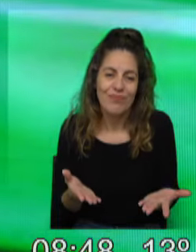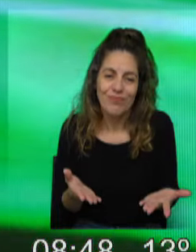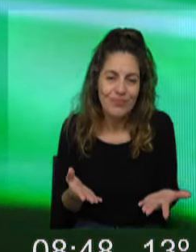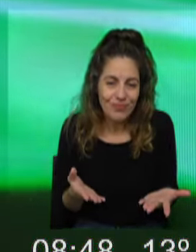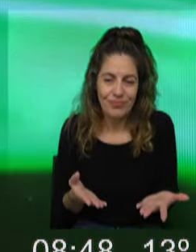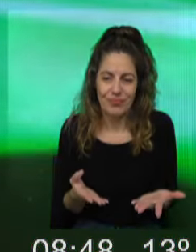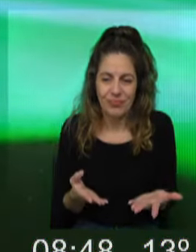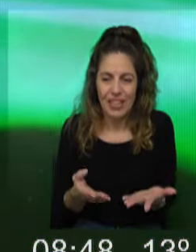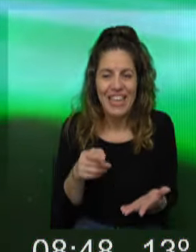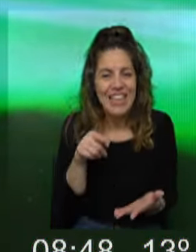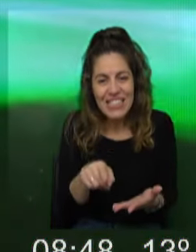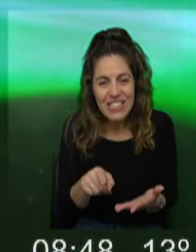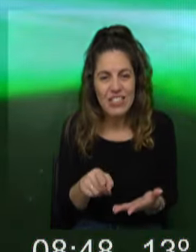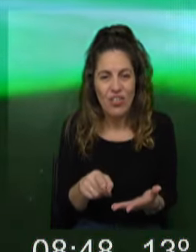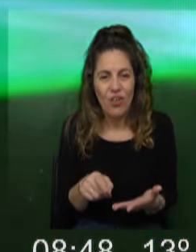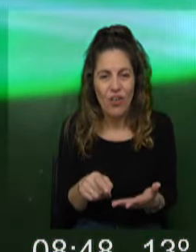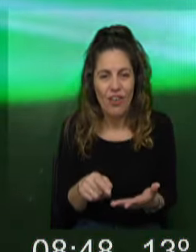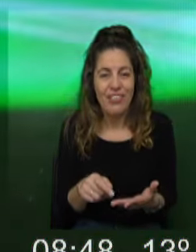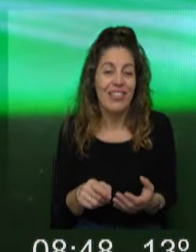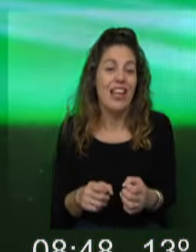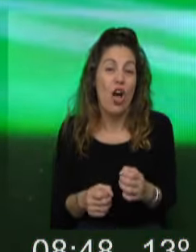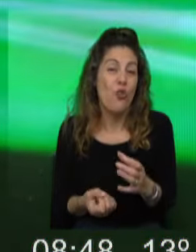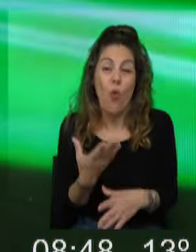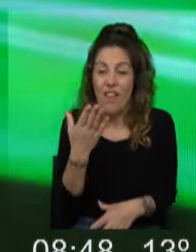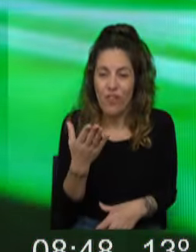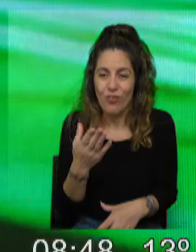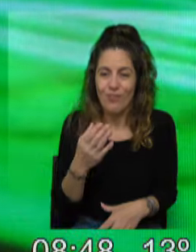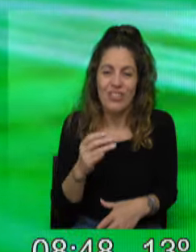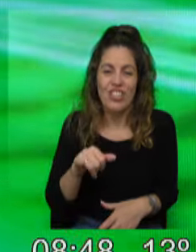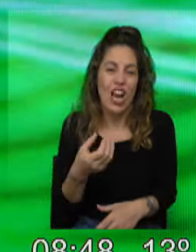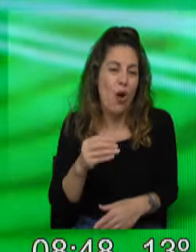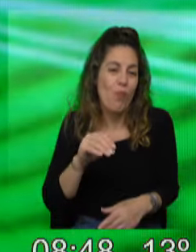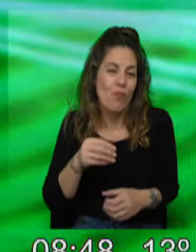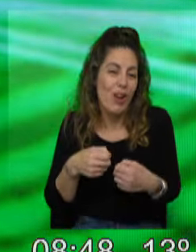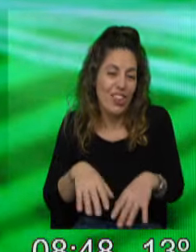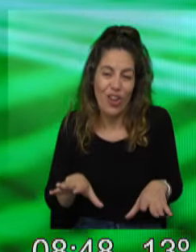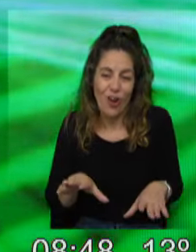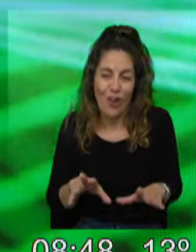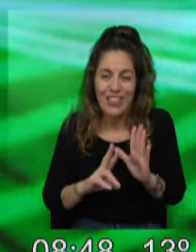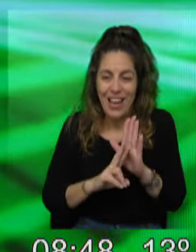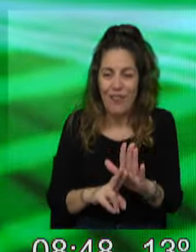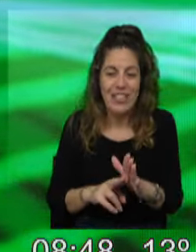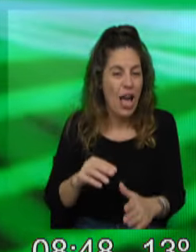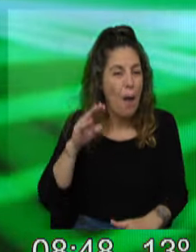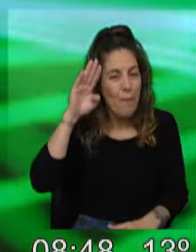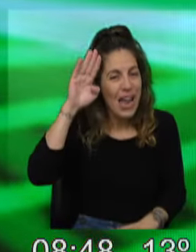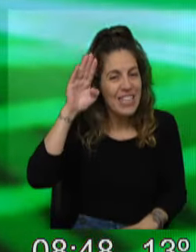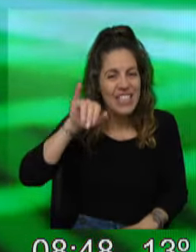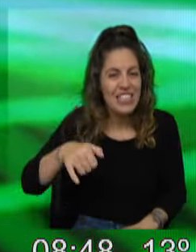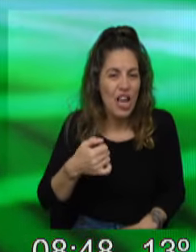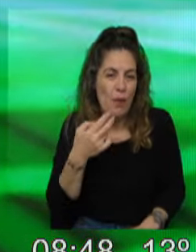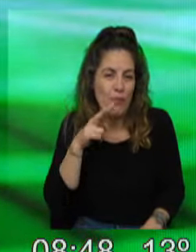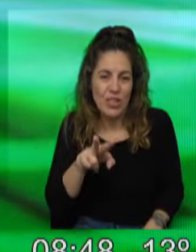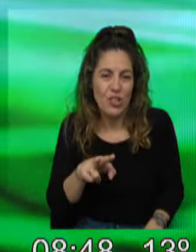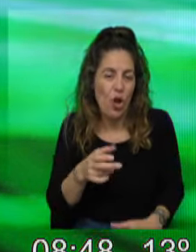ese es eso de de ser la novedad ya lo perdió este esa referencia y manini ya es visualizado